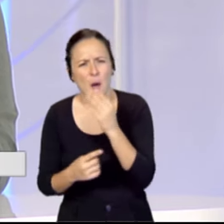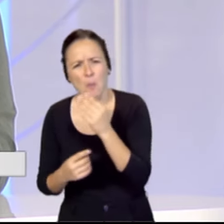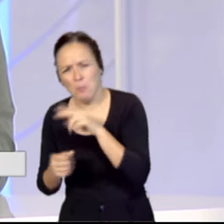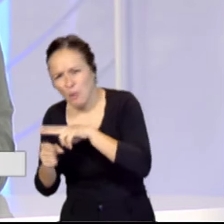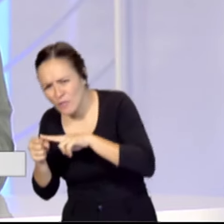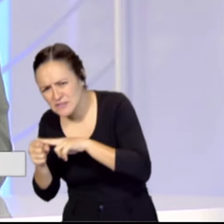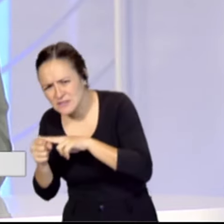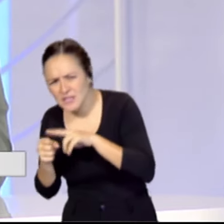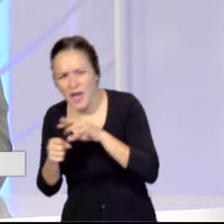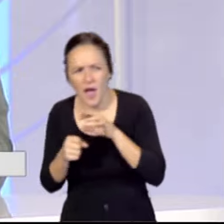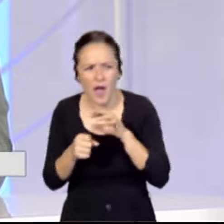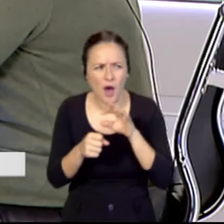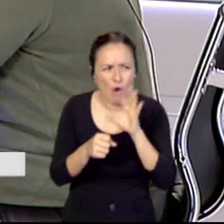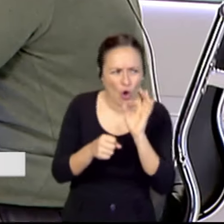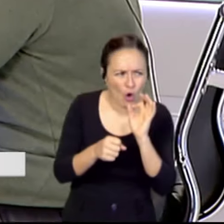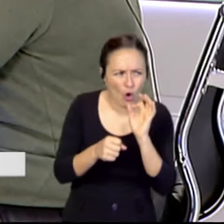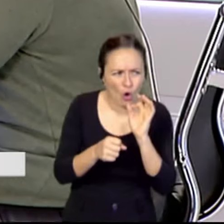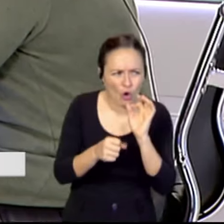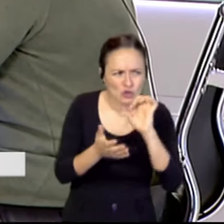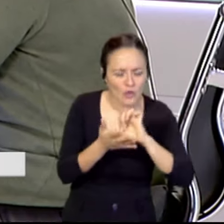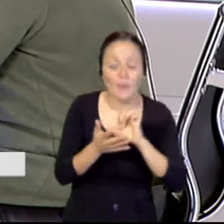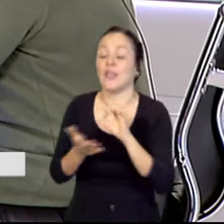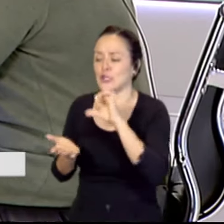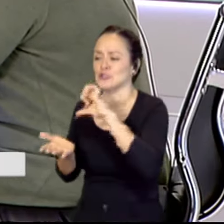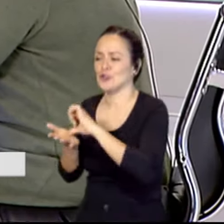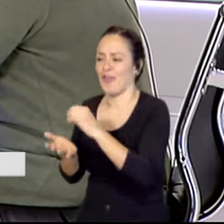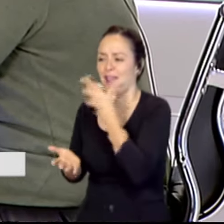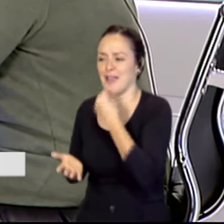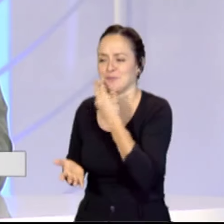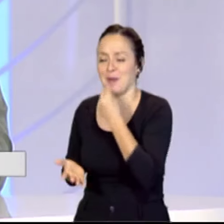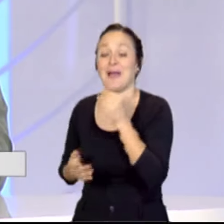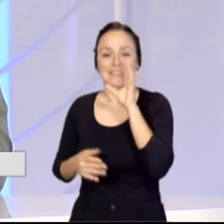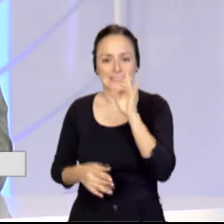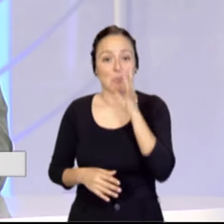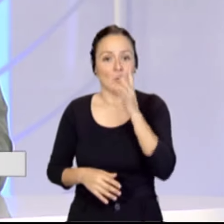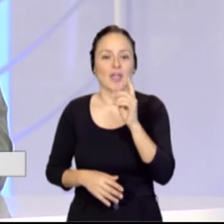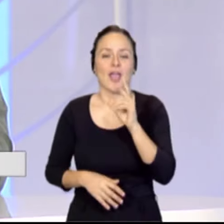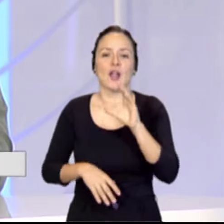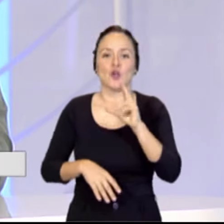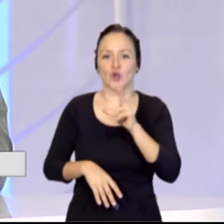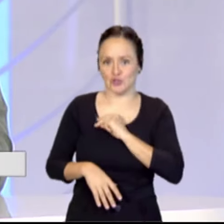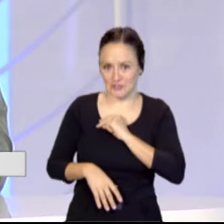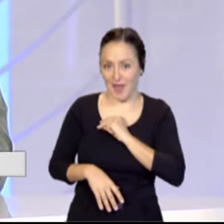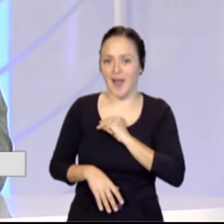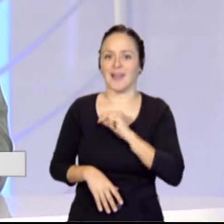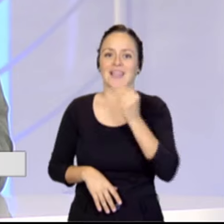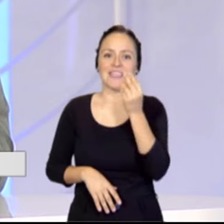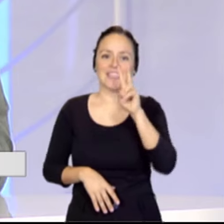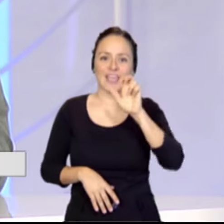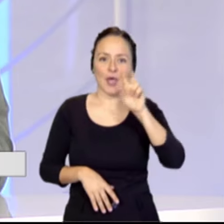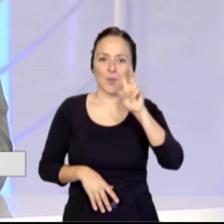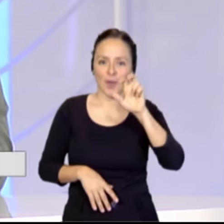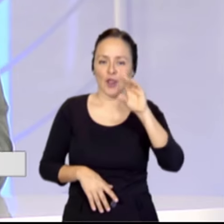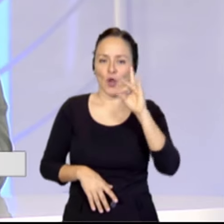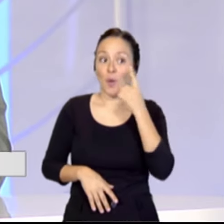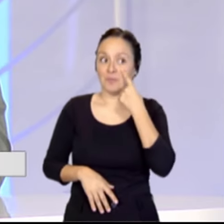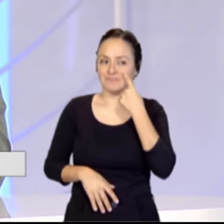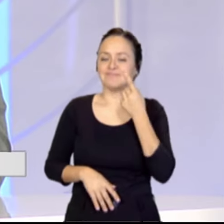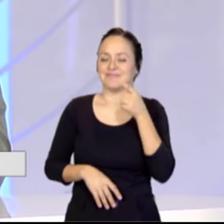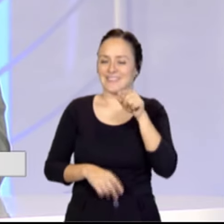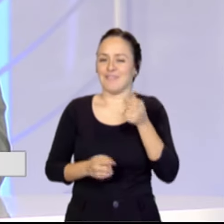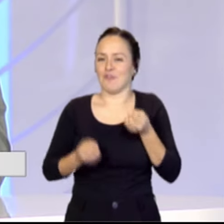isla la ciudad de Las Palmas de Gran Canarias Sí porque había Pedro Quevedo eh concejal eh informando de Eso me alegra que la encuesta